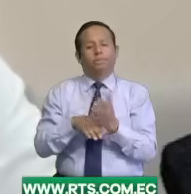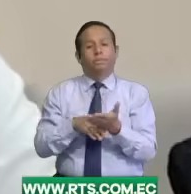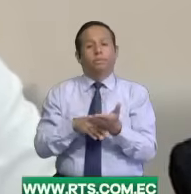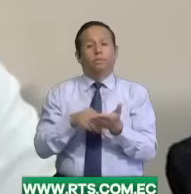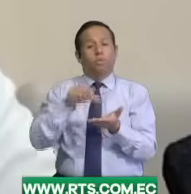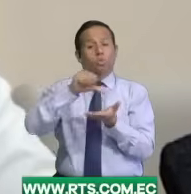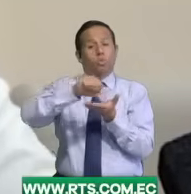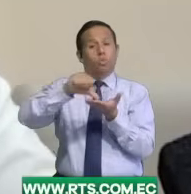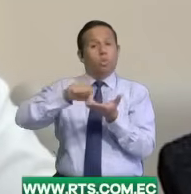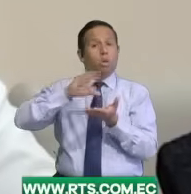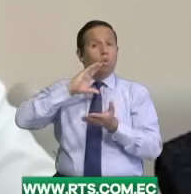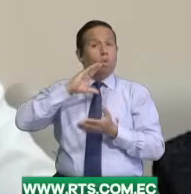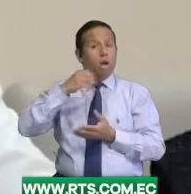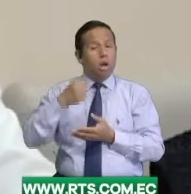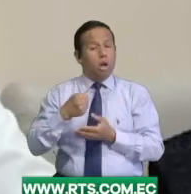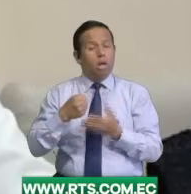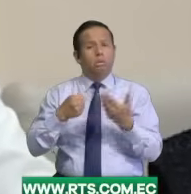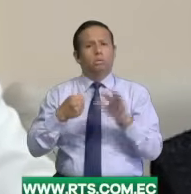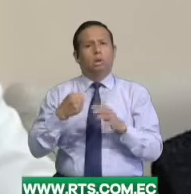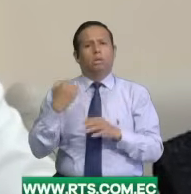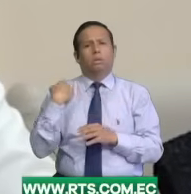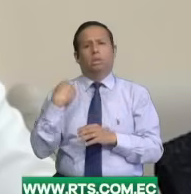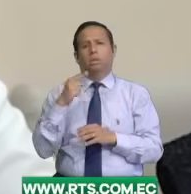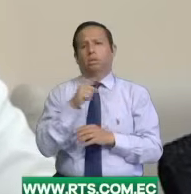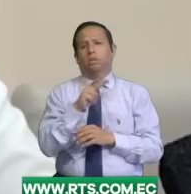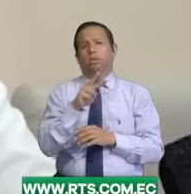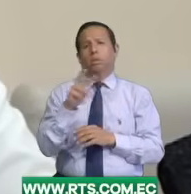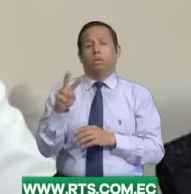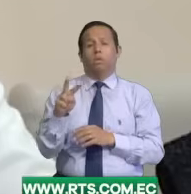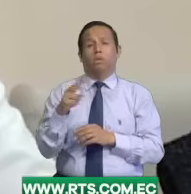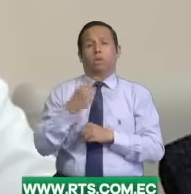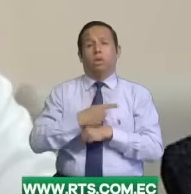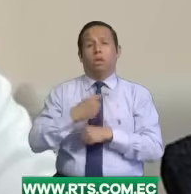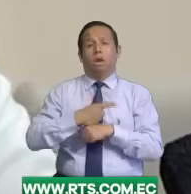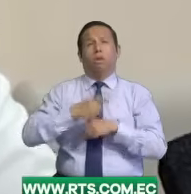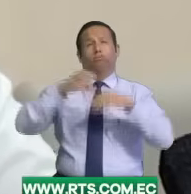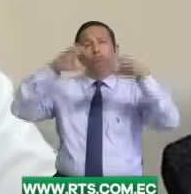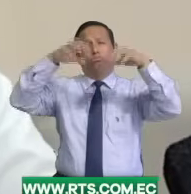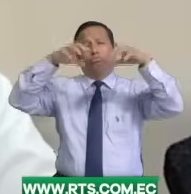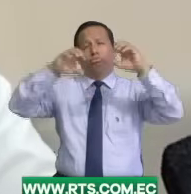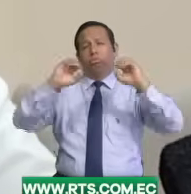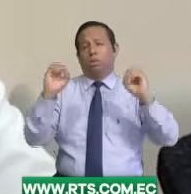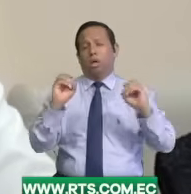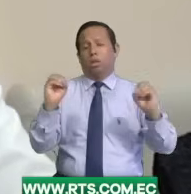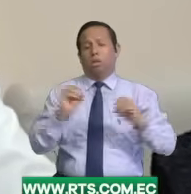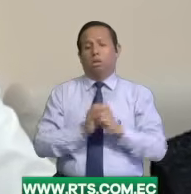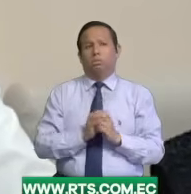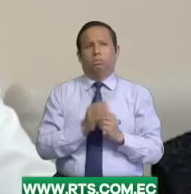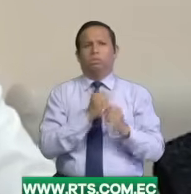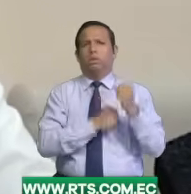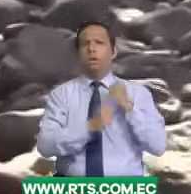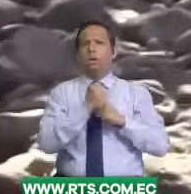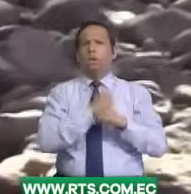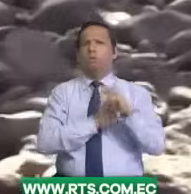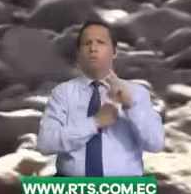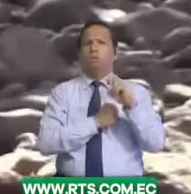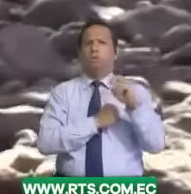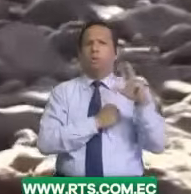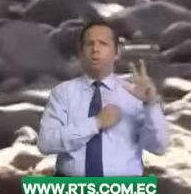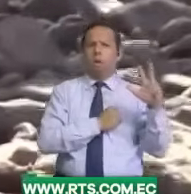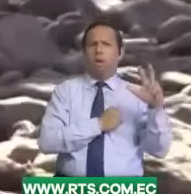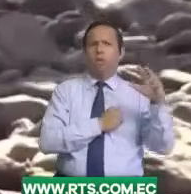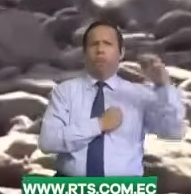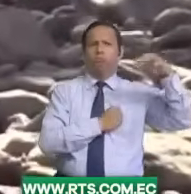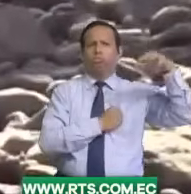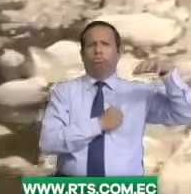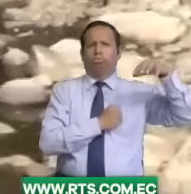ciudad de Cuenca cuenta ya con 122 días de sequía hidrológica. Hemos roto el récord del año 2023. Y esto